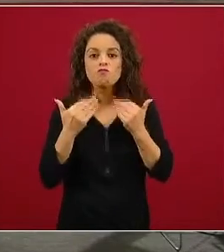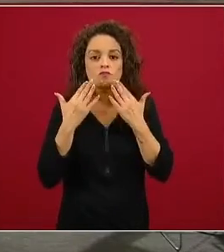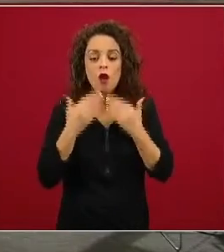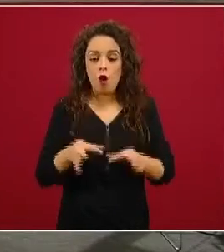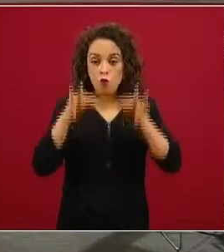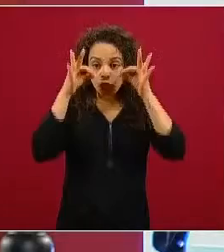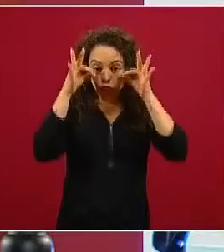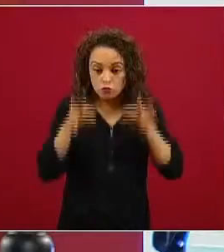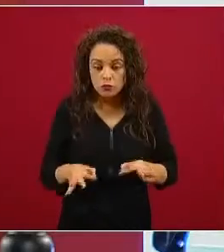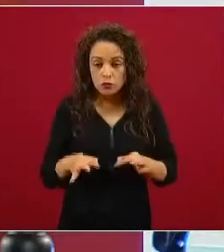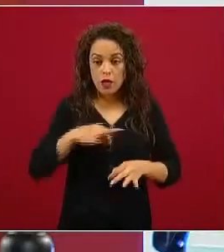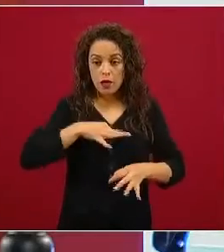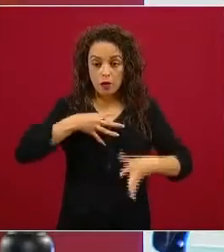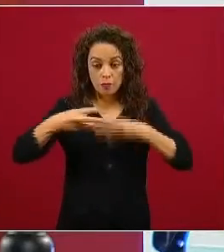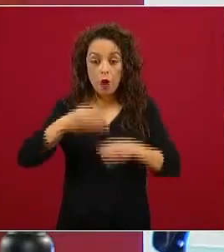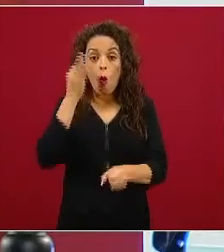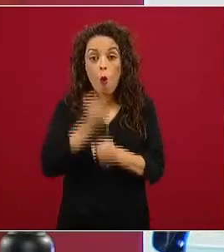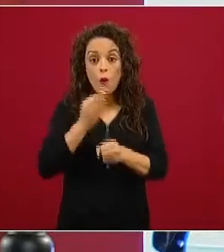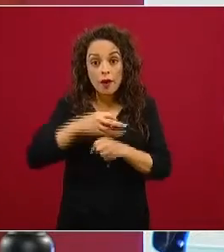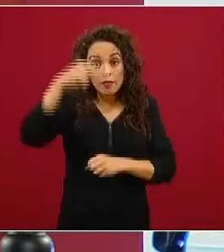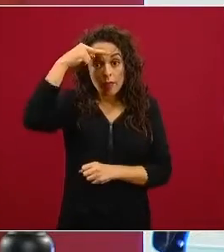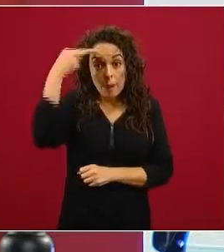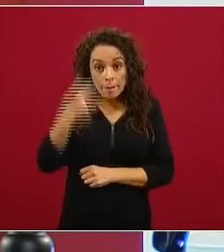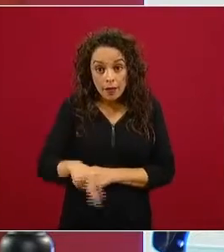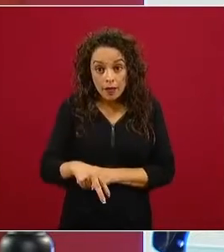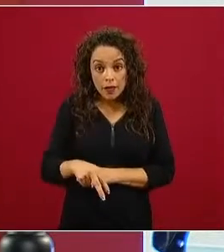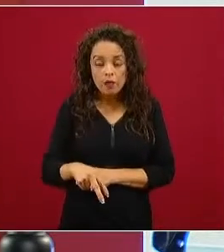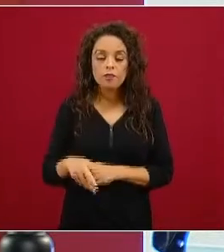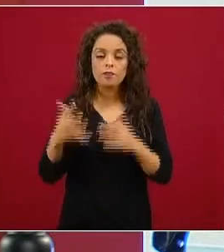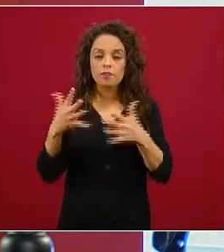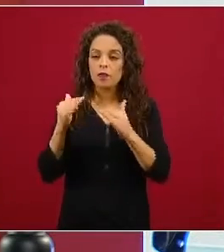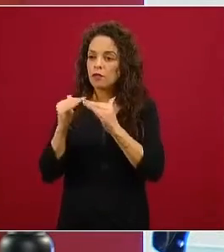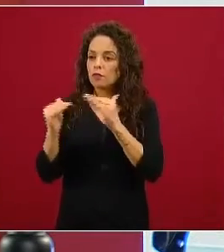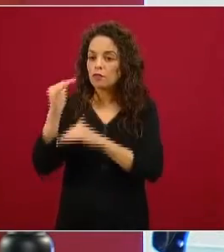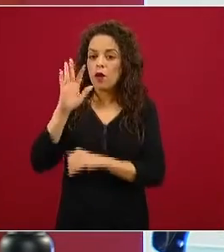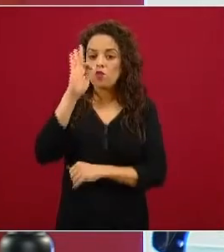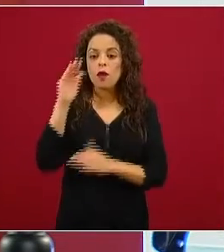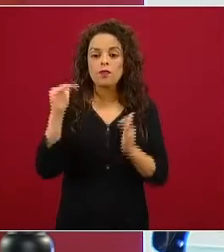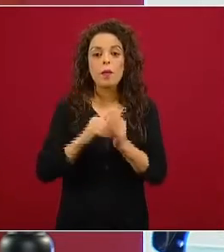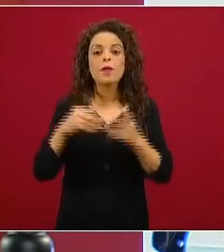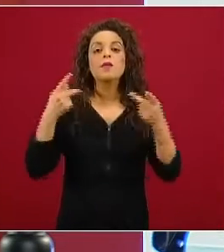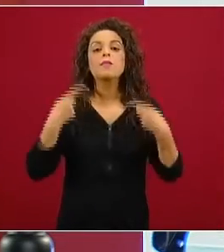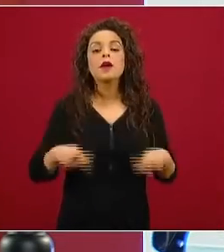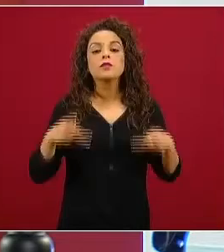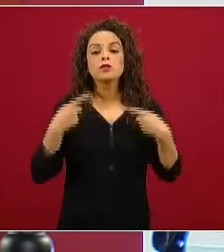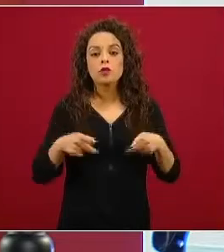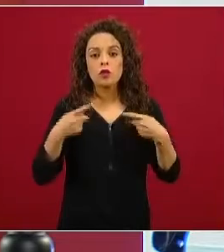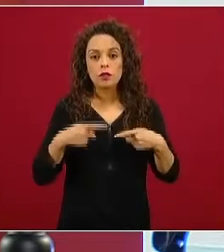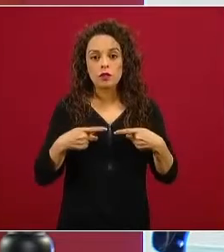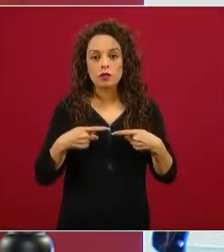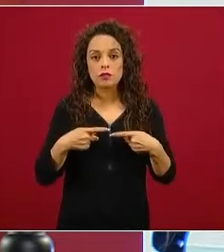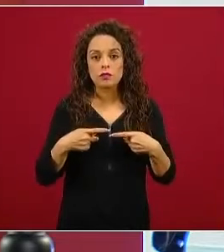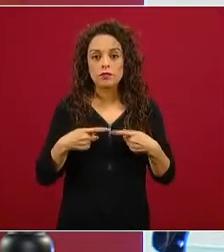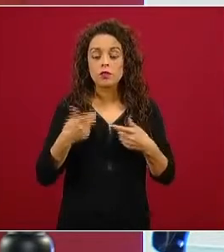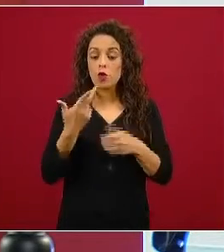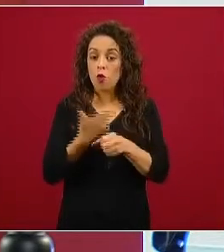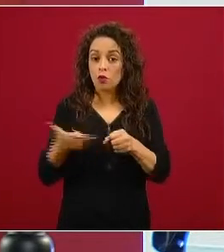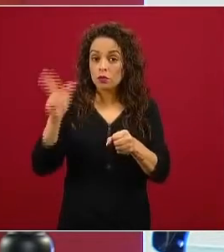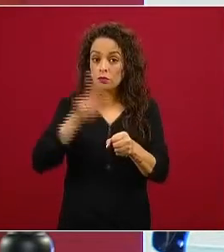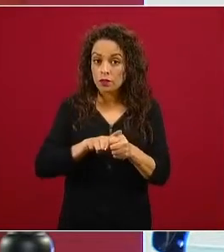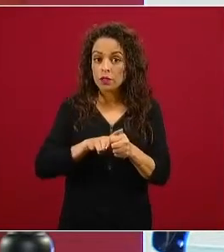más personas enfermas. No es el caso. Es importante saberlo por esta presencia